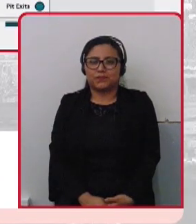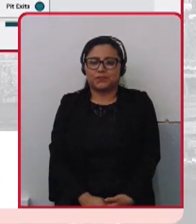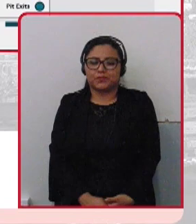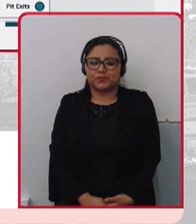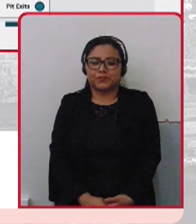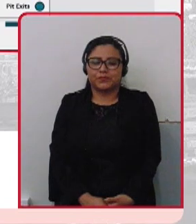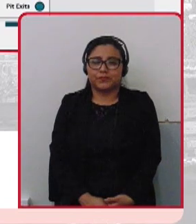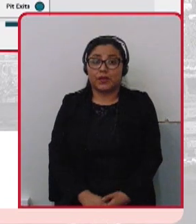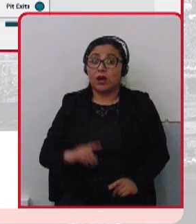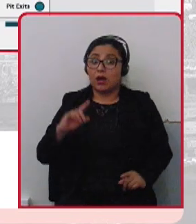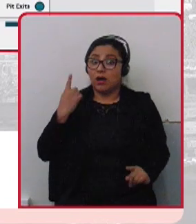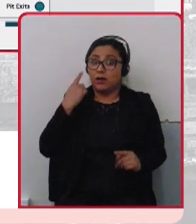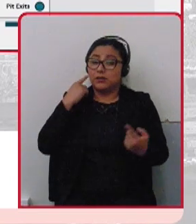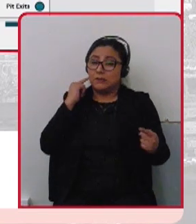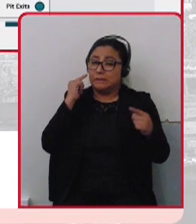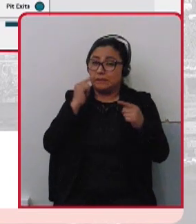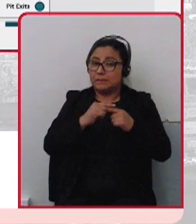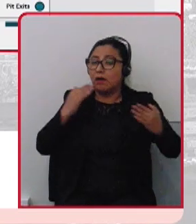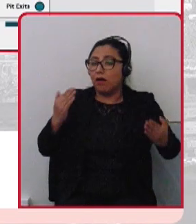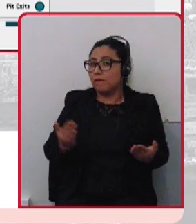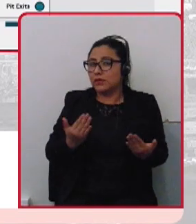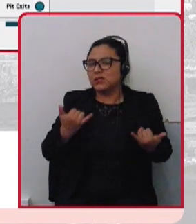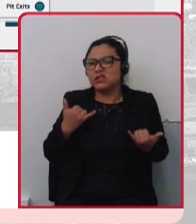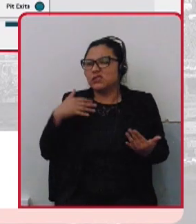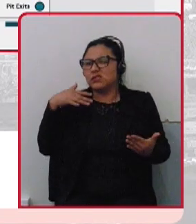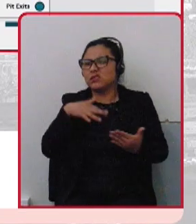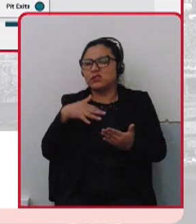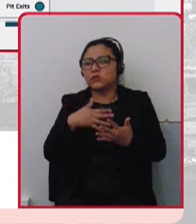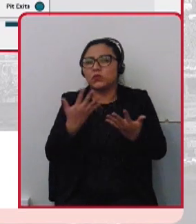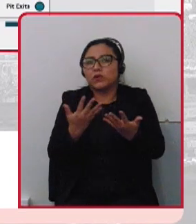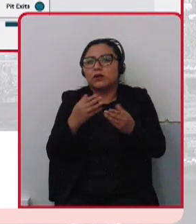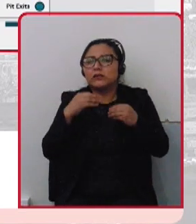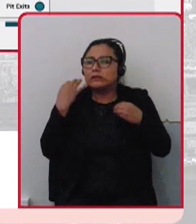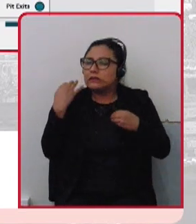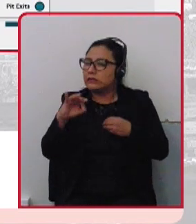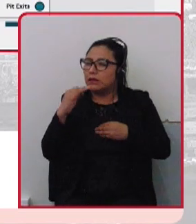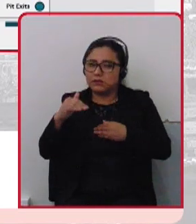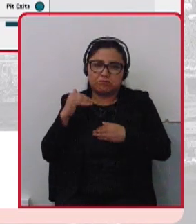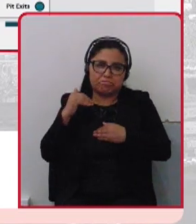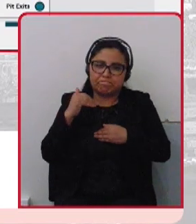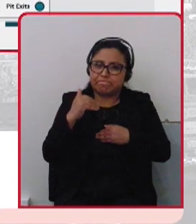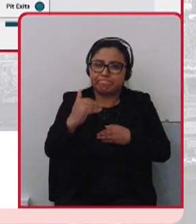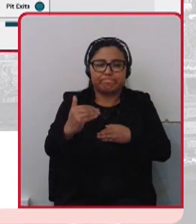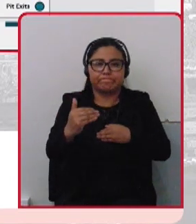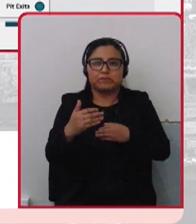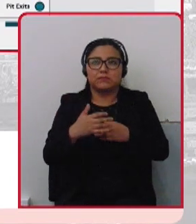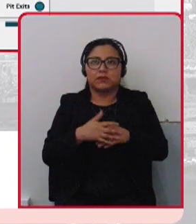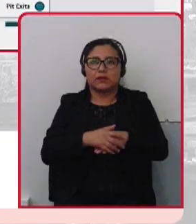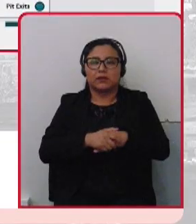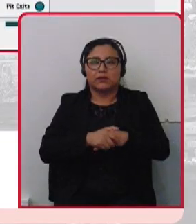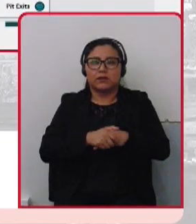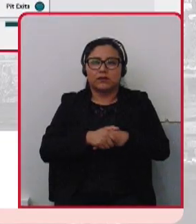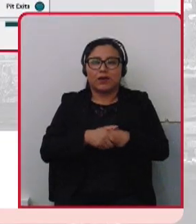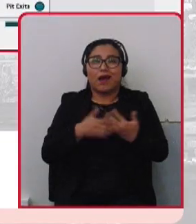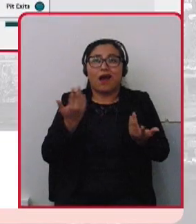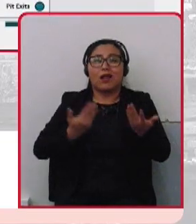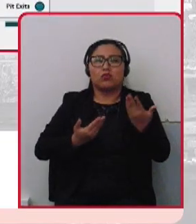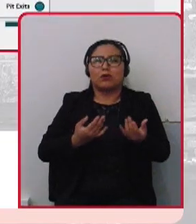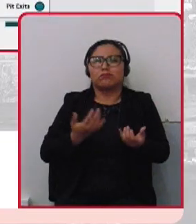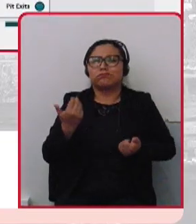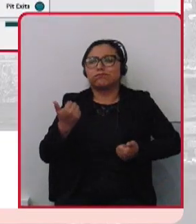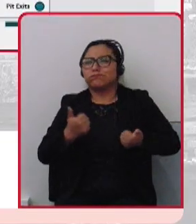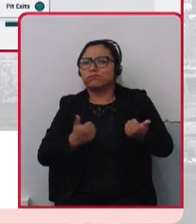Uno de los motivantes de este estudio ha sido y será siempre las opciones de